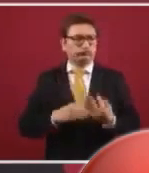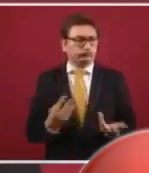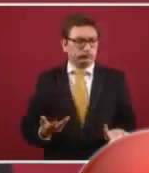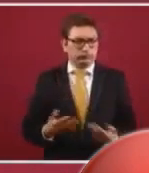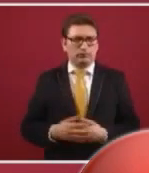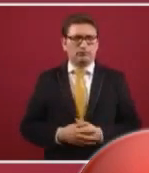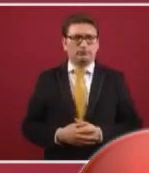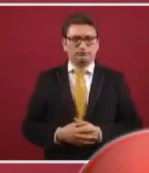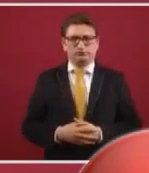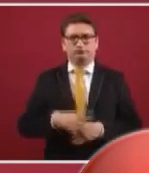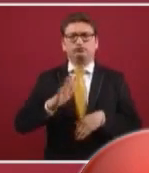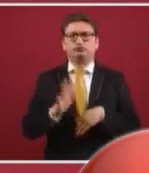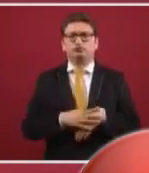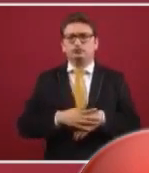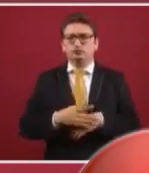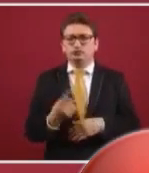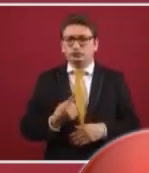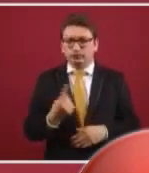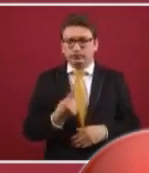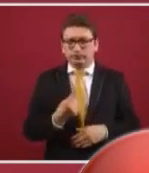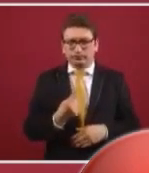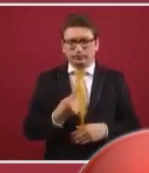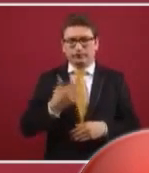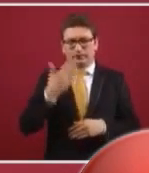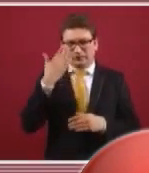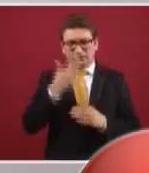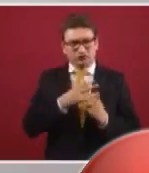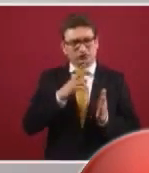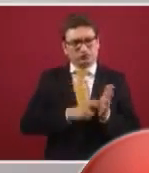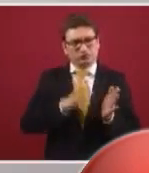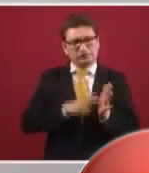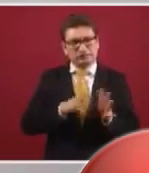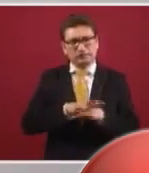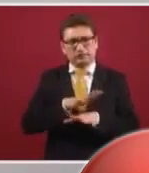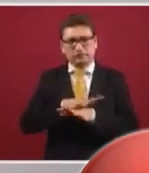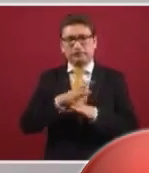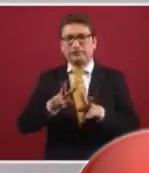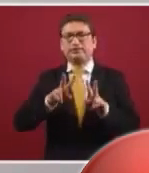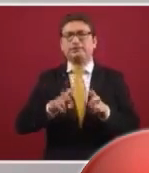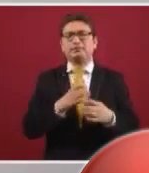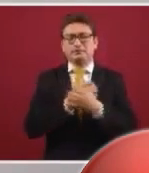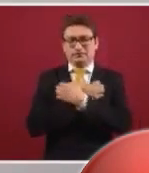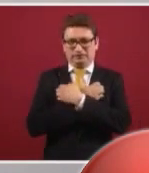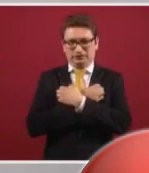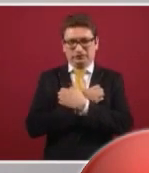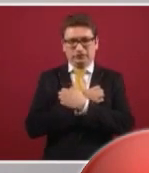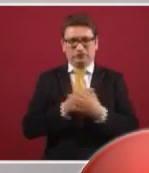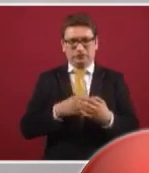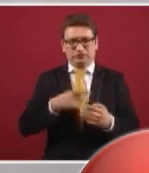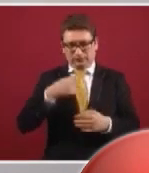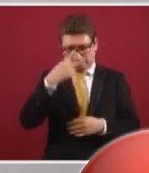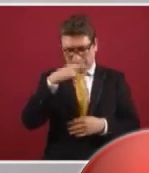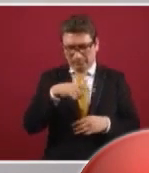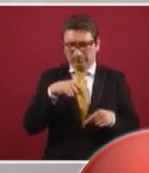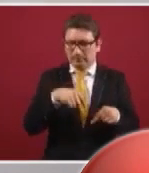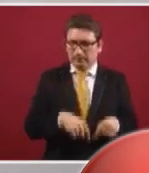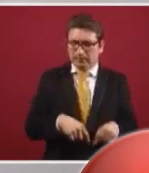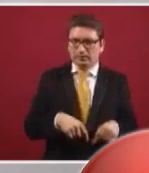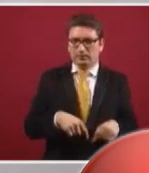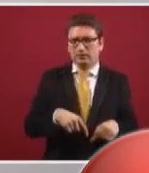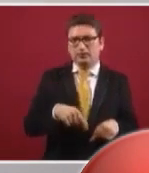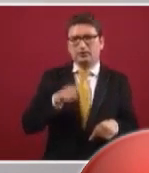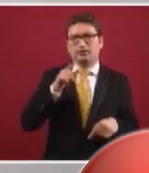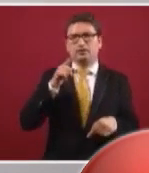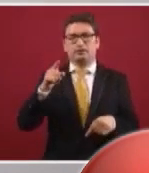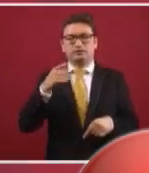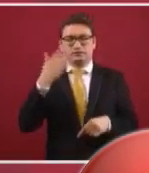porque es lo mismo reforma educativa para México que